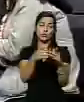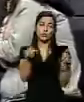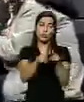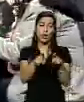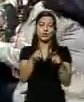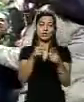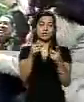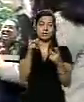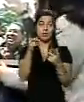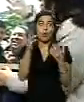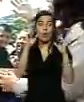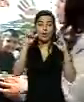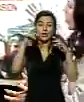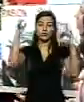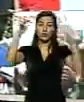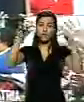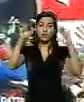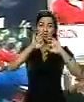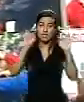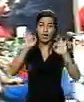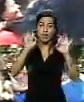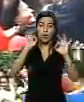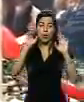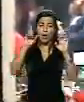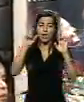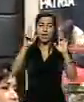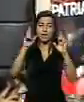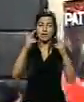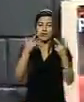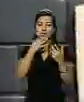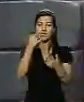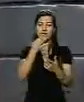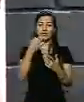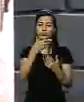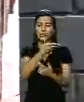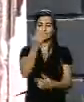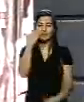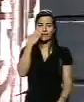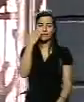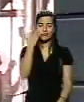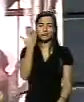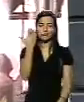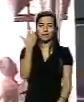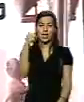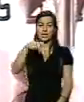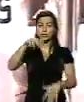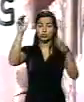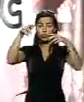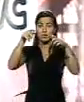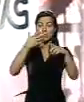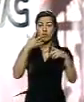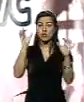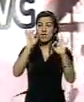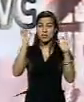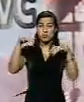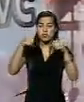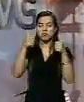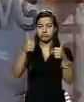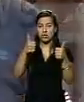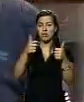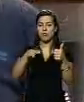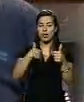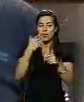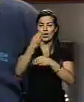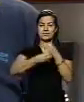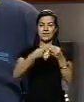las lluvias acá en nuestro municipio, la situación acá, como todo es bien conocido a nivel nacional, no favorece, estaremos realizando